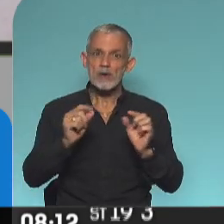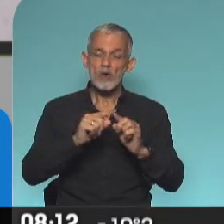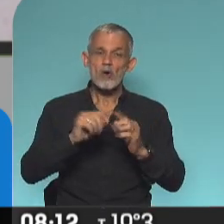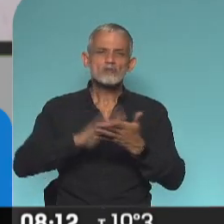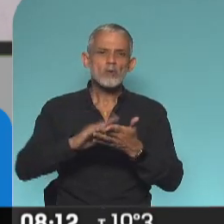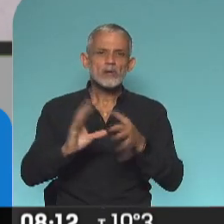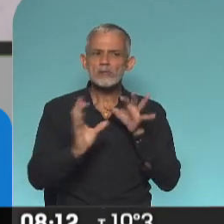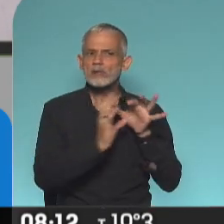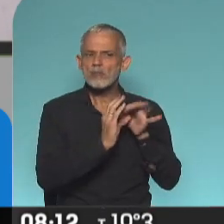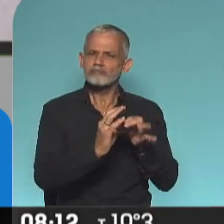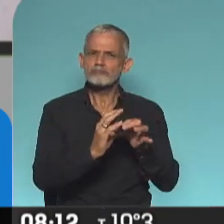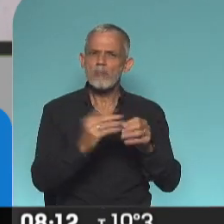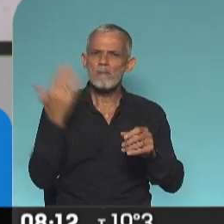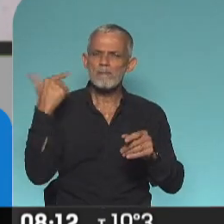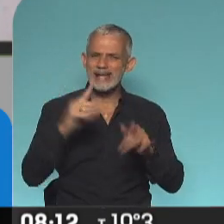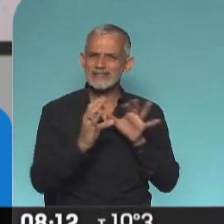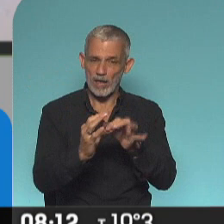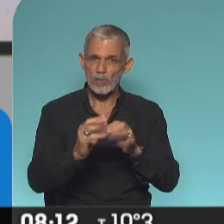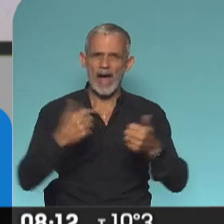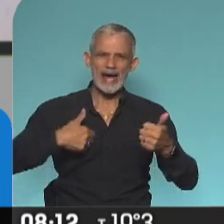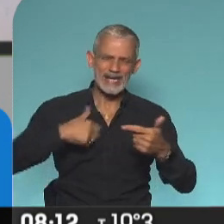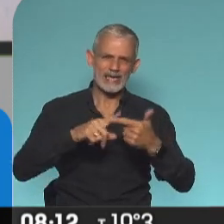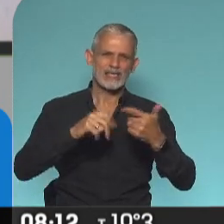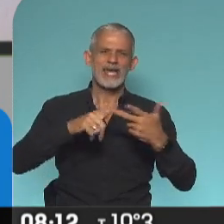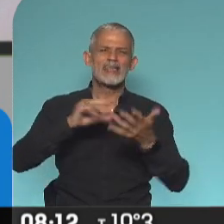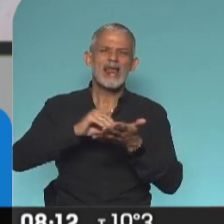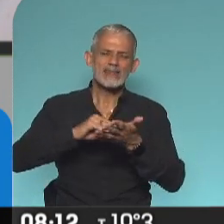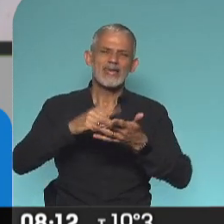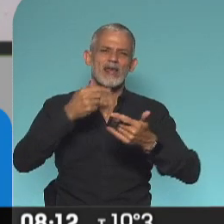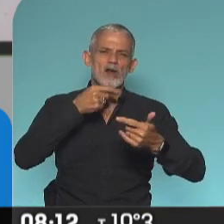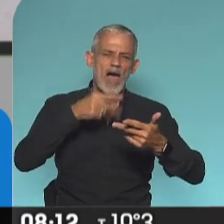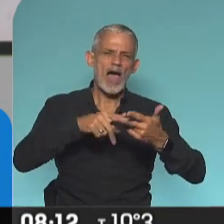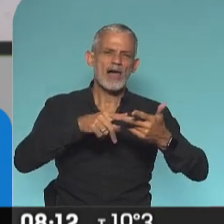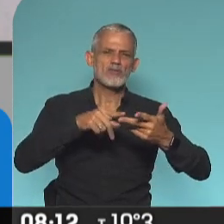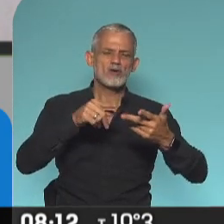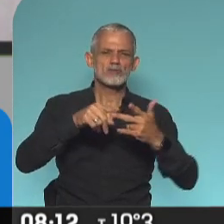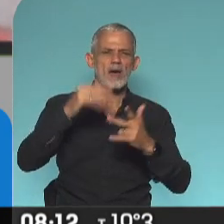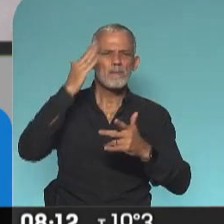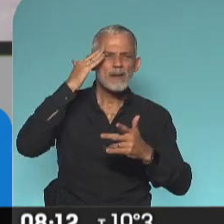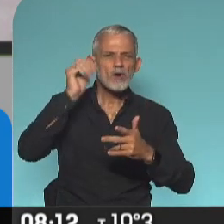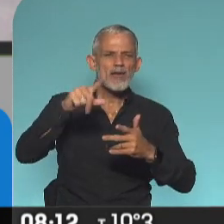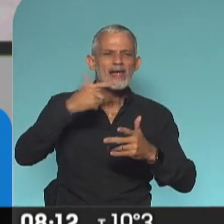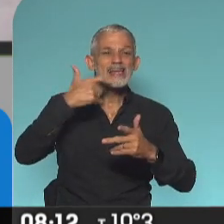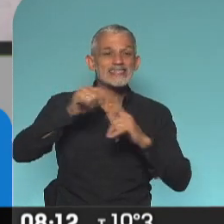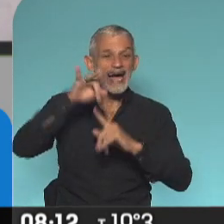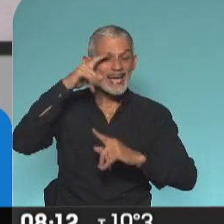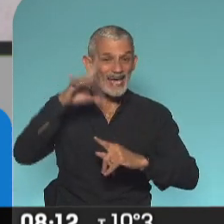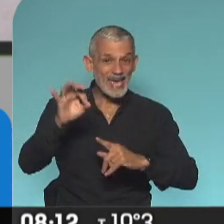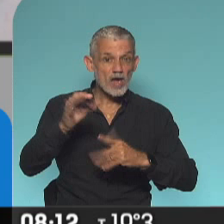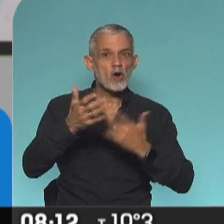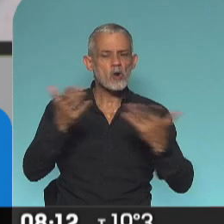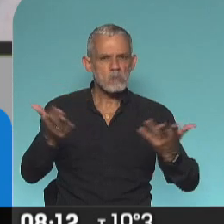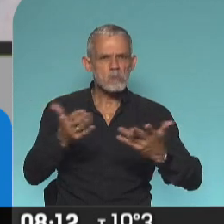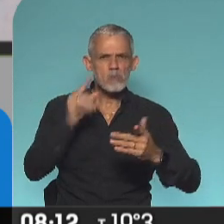pasado, en cómo llegamos hasta ahí. Así salen Argentina Latente, La Tierra de los la Dignidad de los Nadios, Memoria del Saqueo, donde revisa